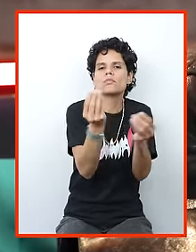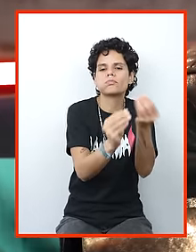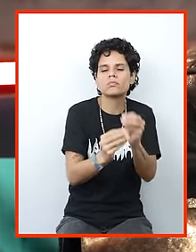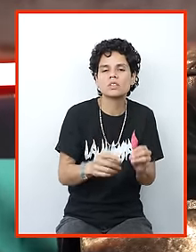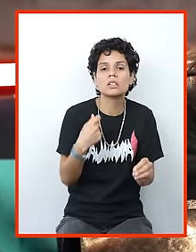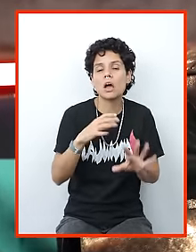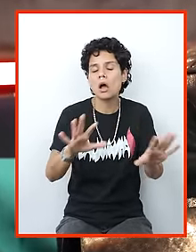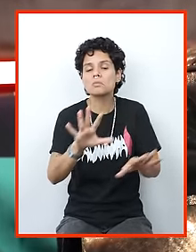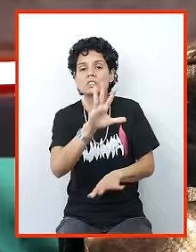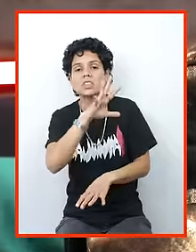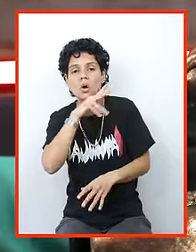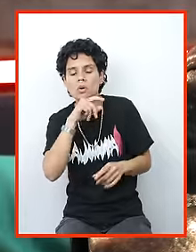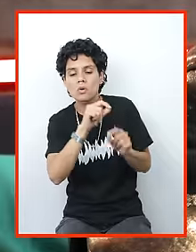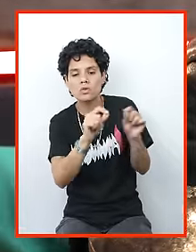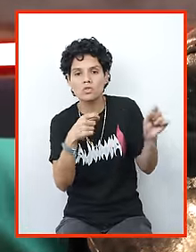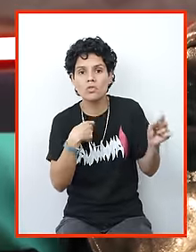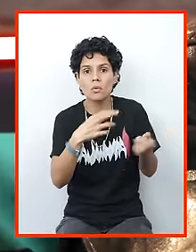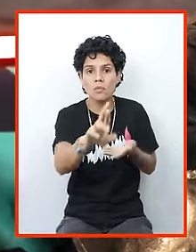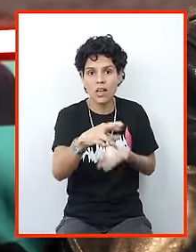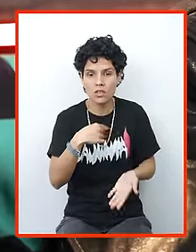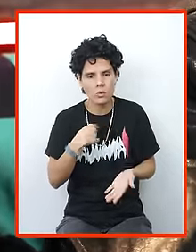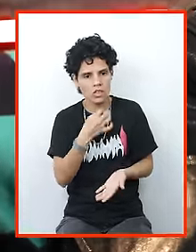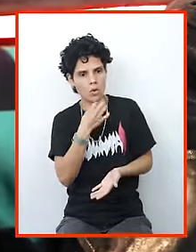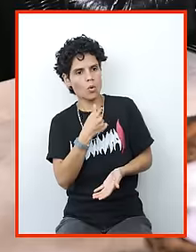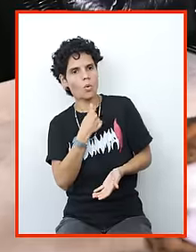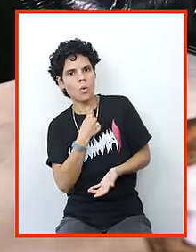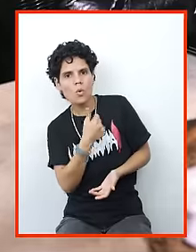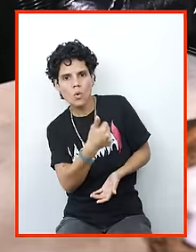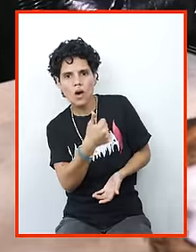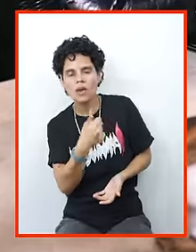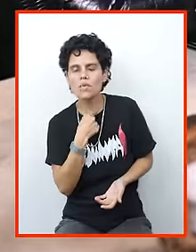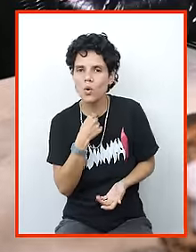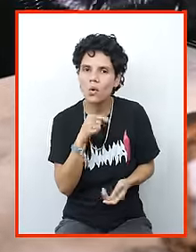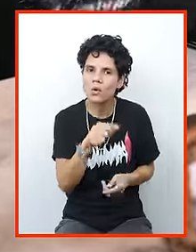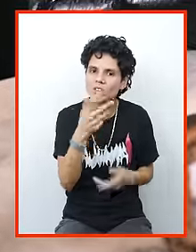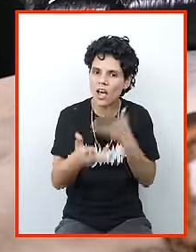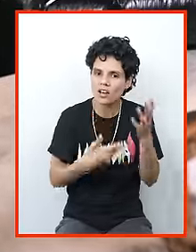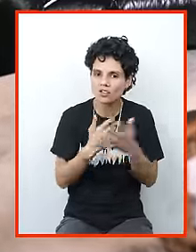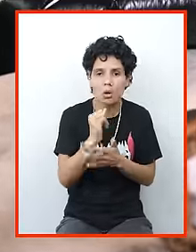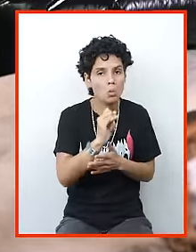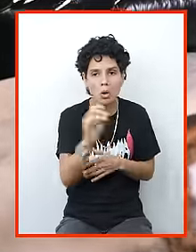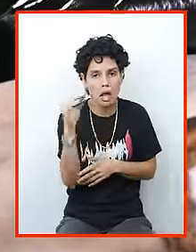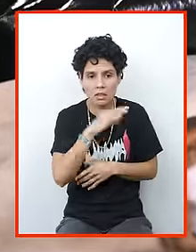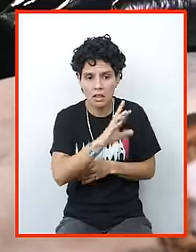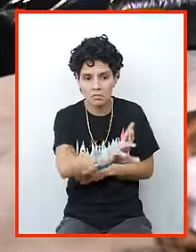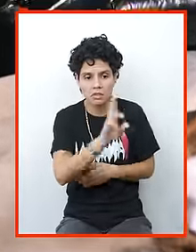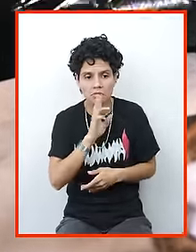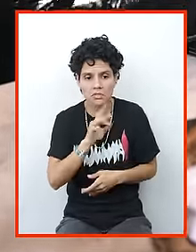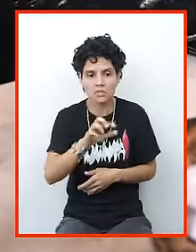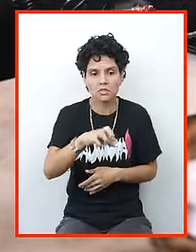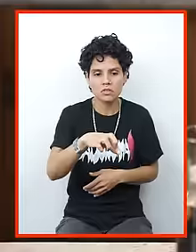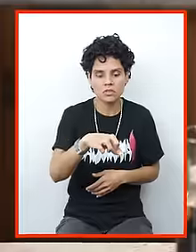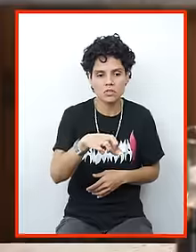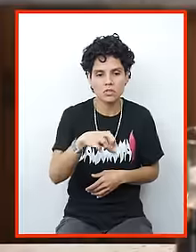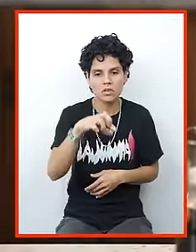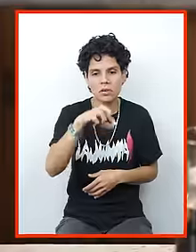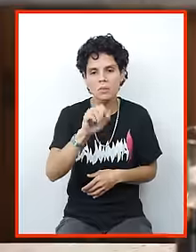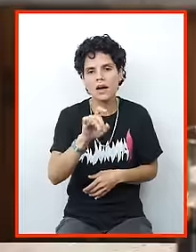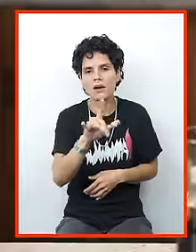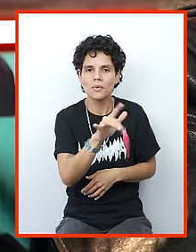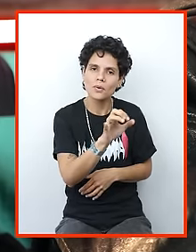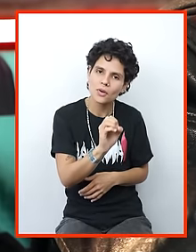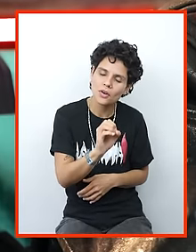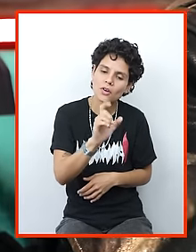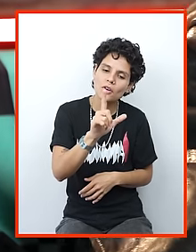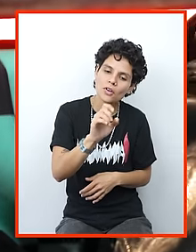así. Y pasaron como 5 minutos y me respondió así. Y me dijo, hermano, démosle de una, ese tema me gusta, bla, bla, bla. Y... ¿Pero te escribió así? ¿Así? ¿Te escribió Paulo Lo